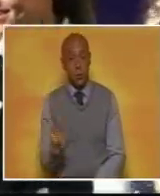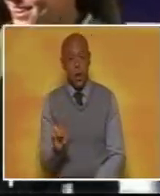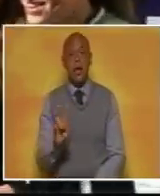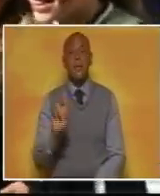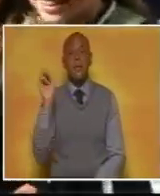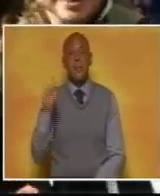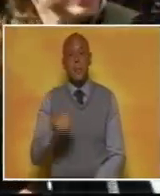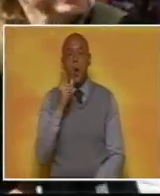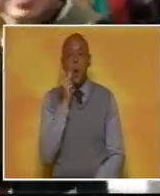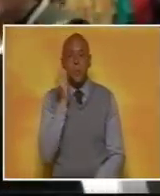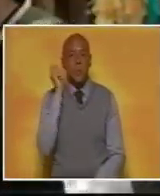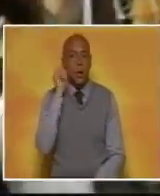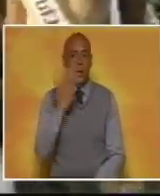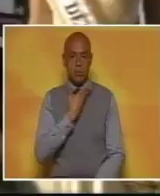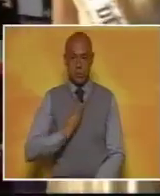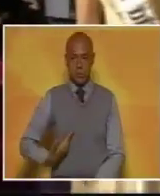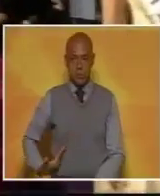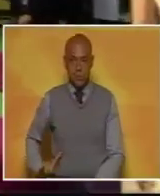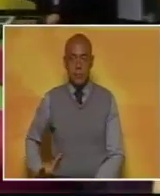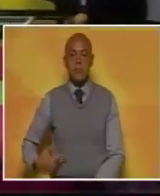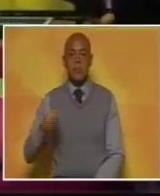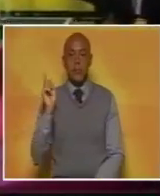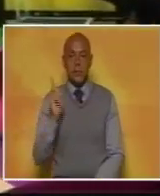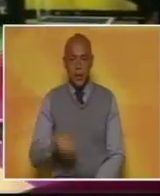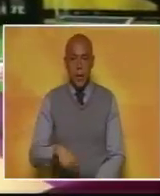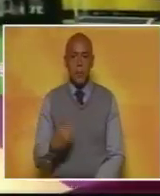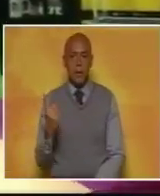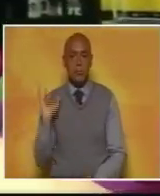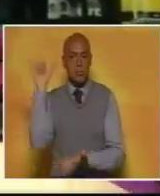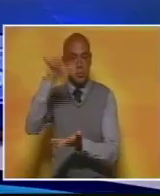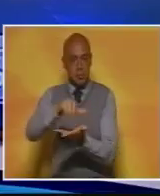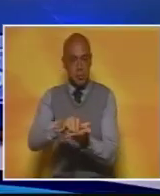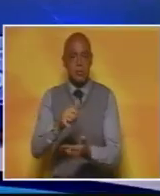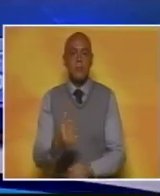estuvieron presentes las reinas del cacao venezolano.